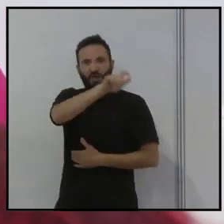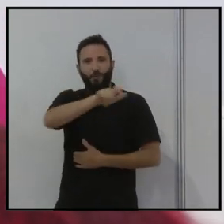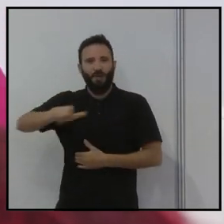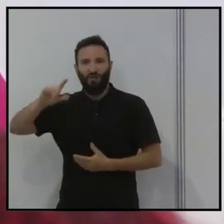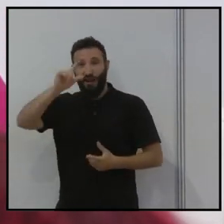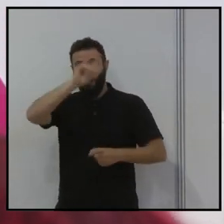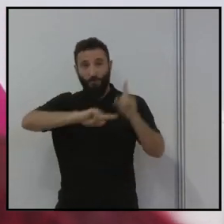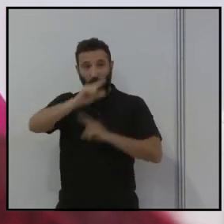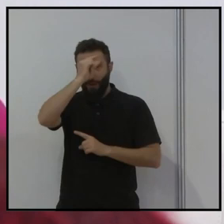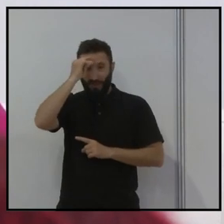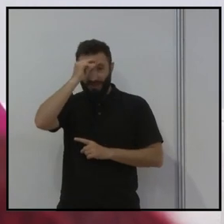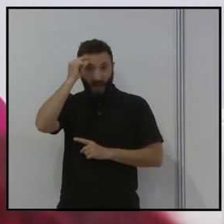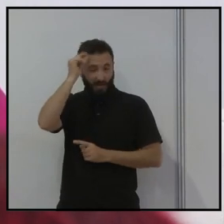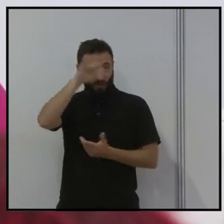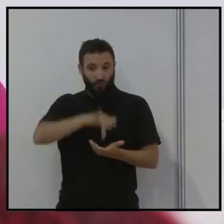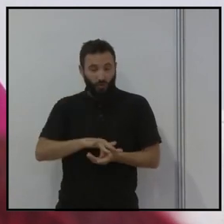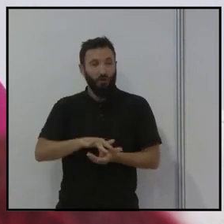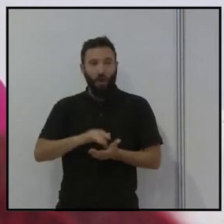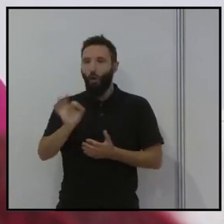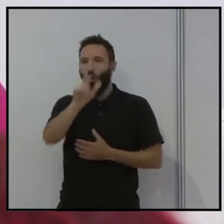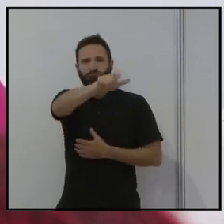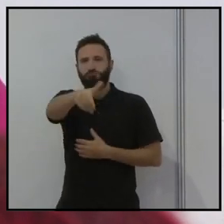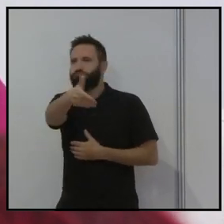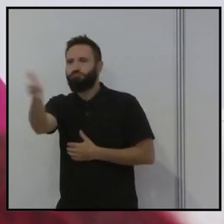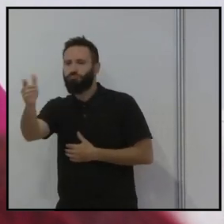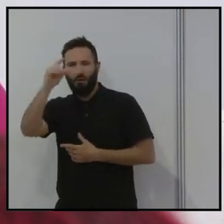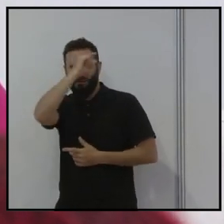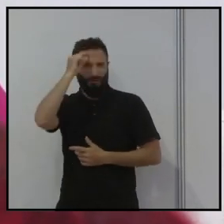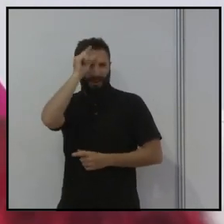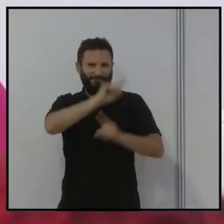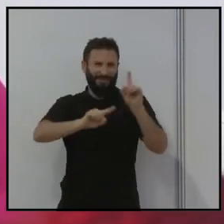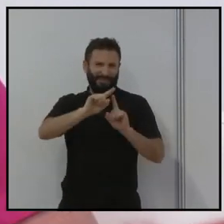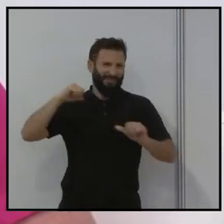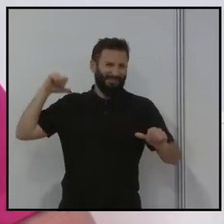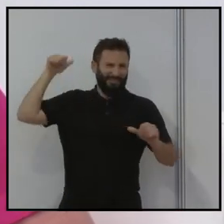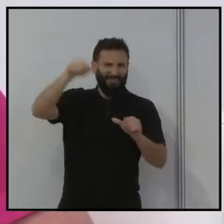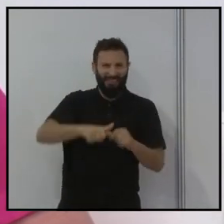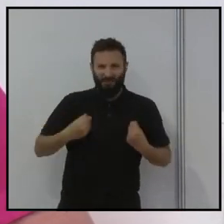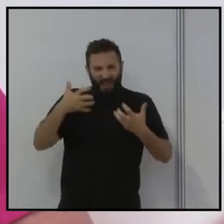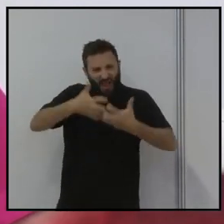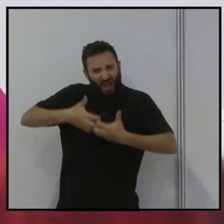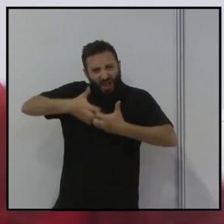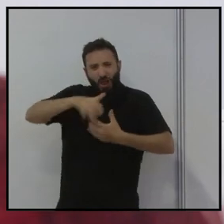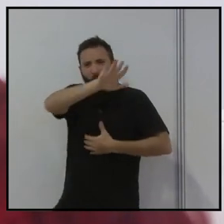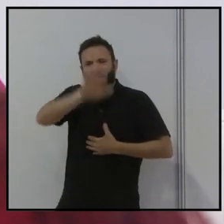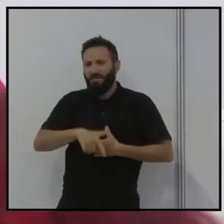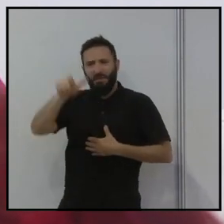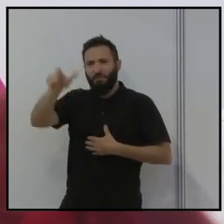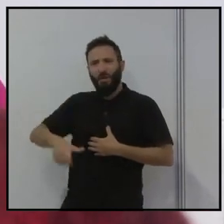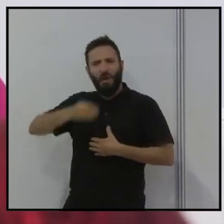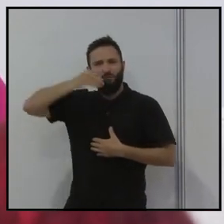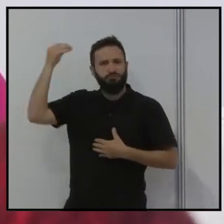trastornos mentales, y conozco gente con trastornos mentales muy graves que llevan toda la vida luchando contra eso, me parecen unos guerreros